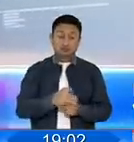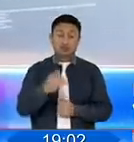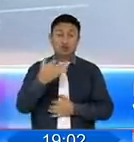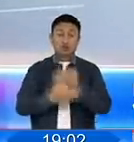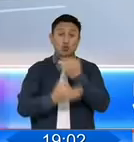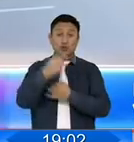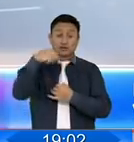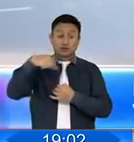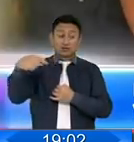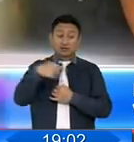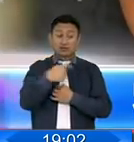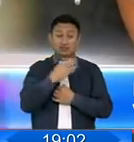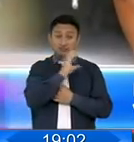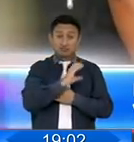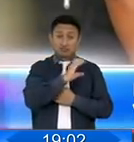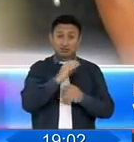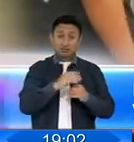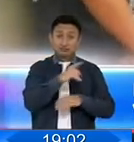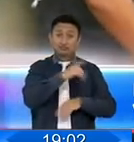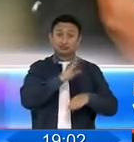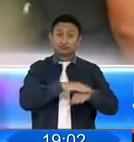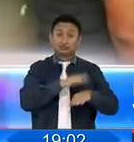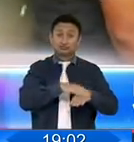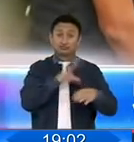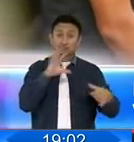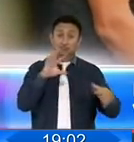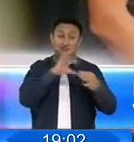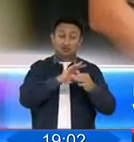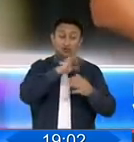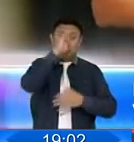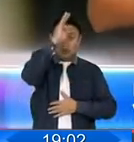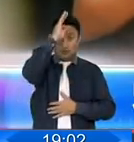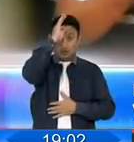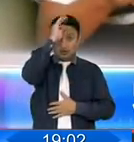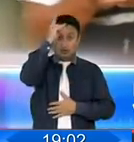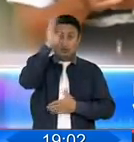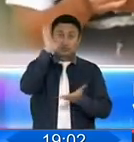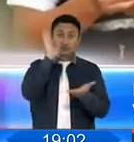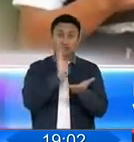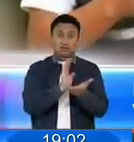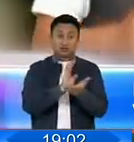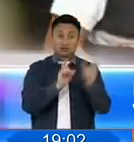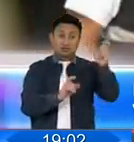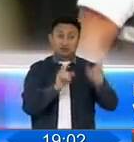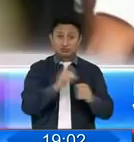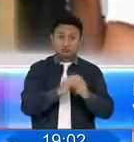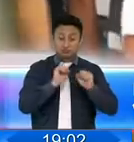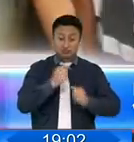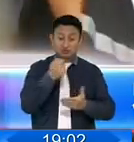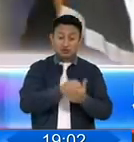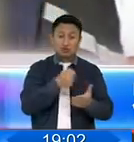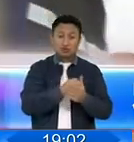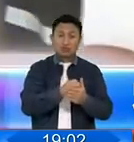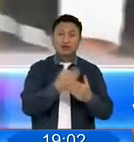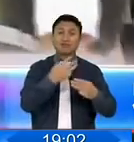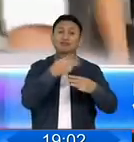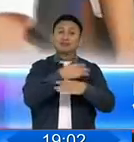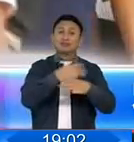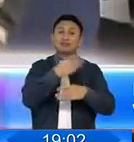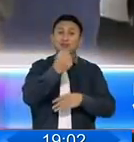ecuatoriana, que supuestamente sería el nexo entre hospitales del IES y proveedores para la compra de insumos médicos con